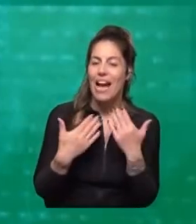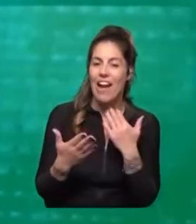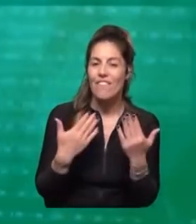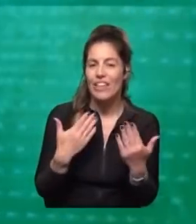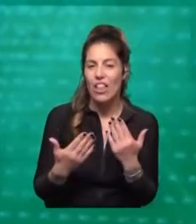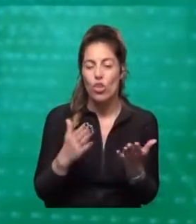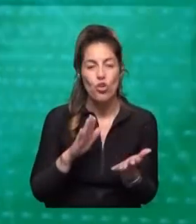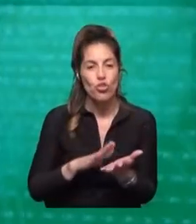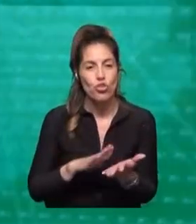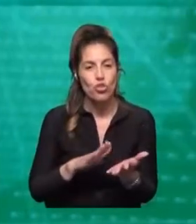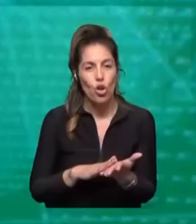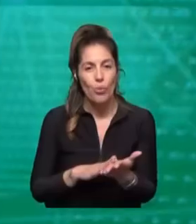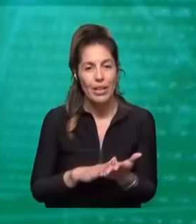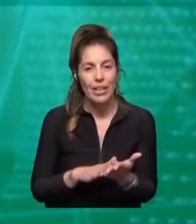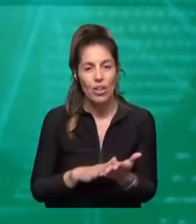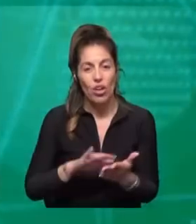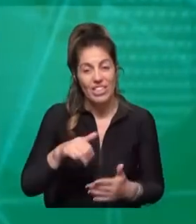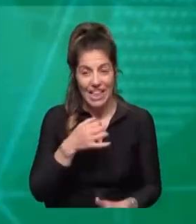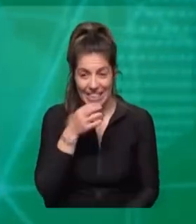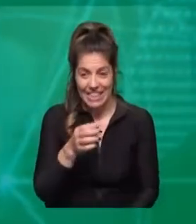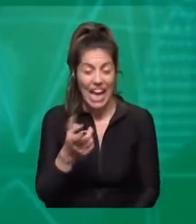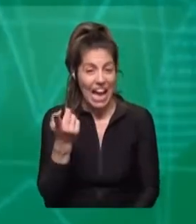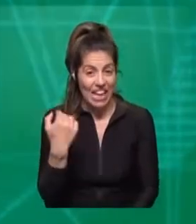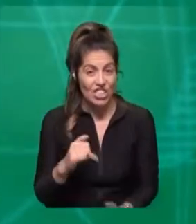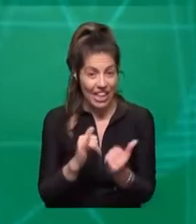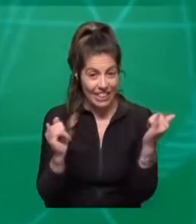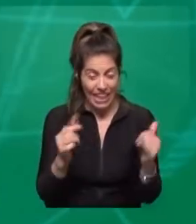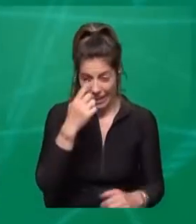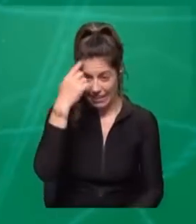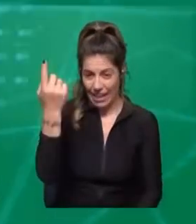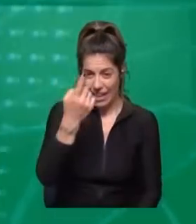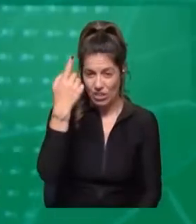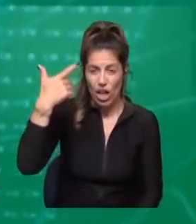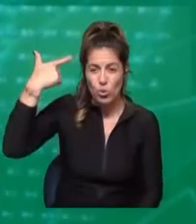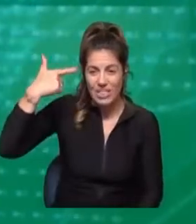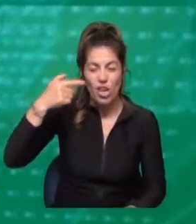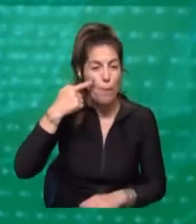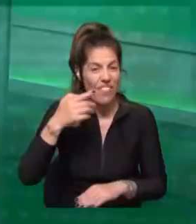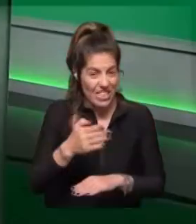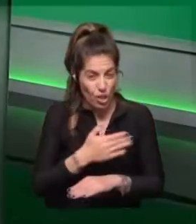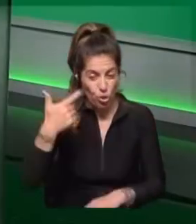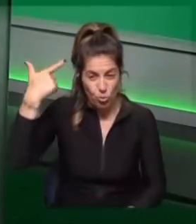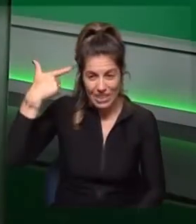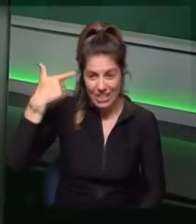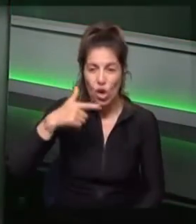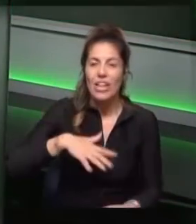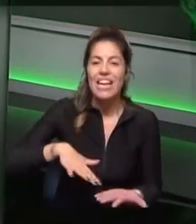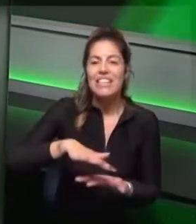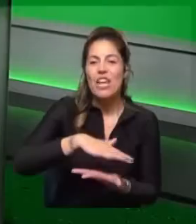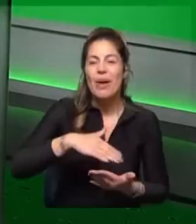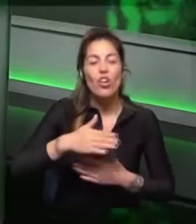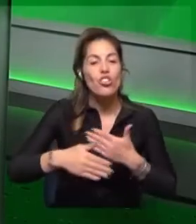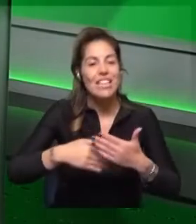sobre sobre lo que adelantaba ayer fue el día internacional del suicidio y en ese de prevención del suicidio y en ese marco se